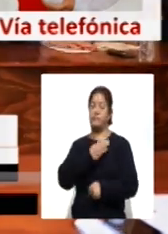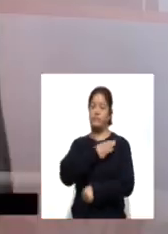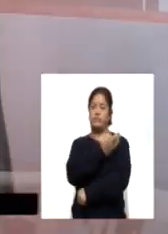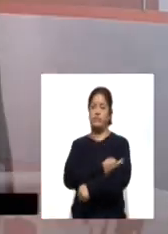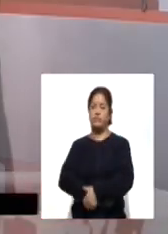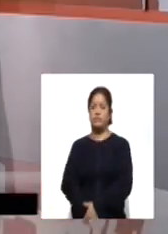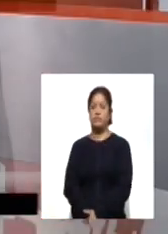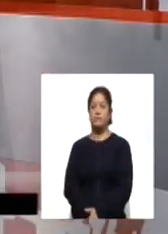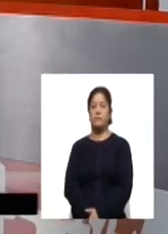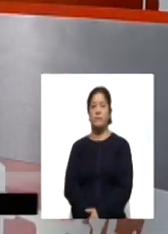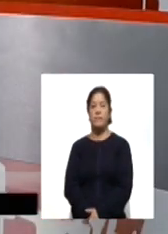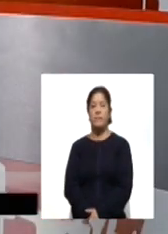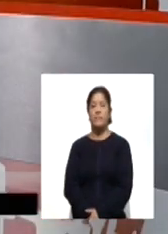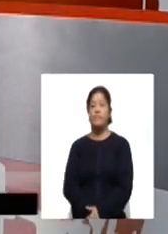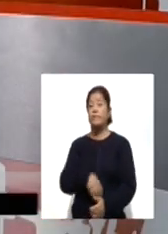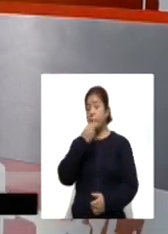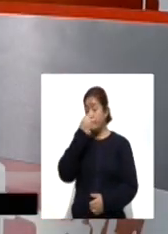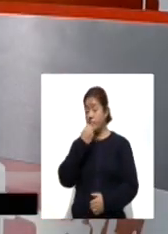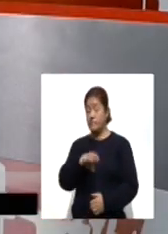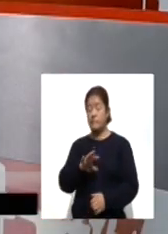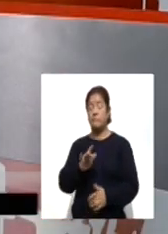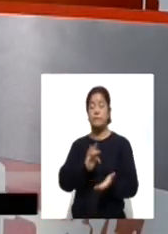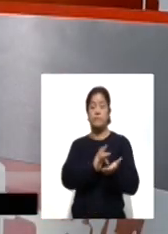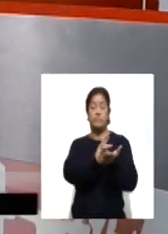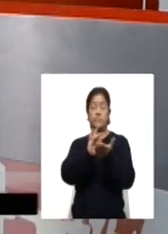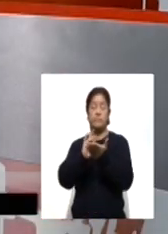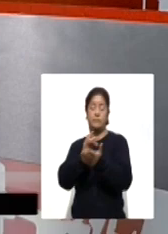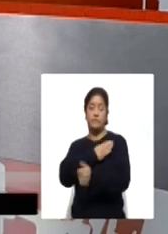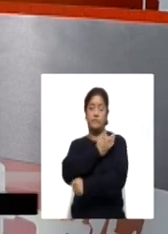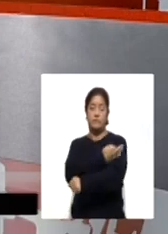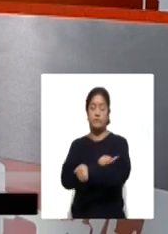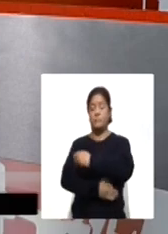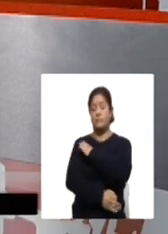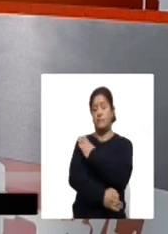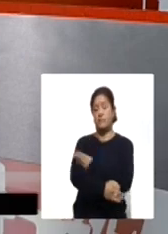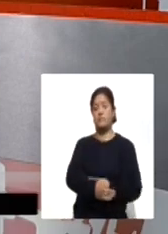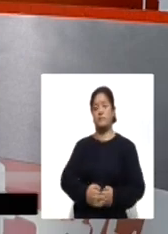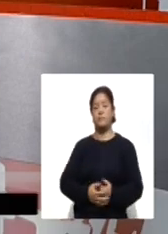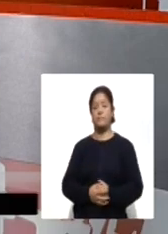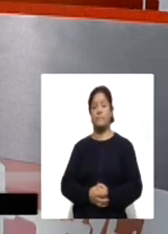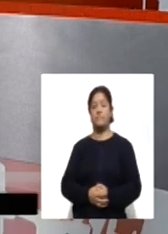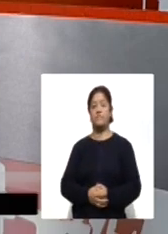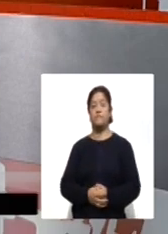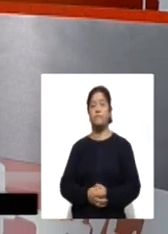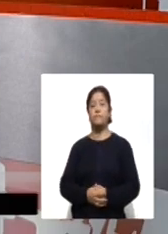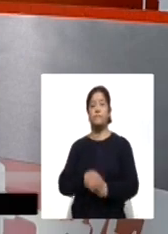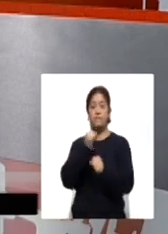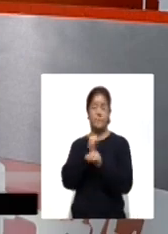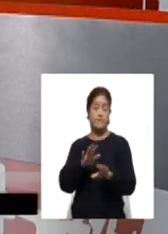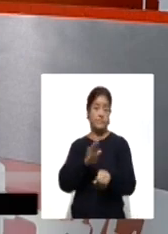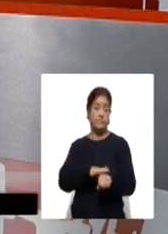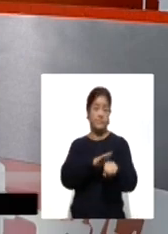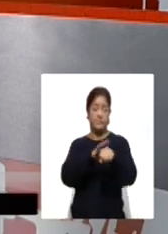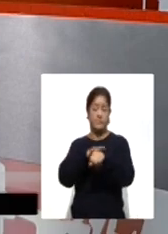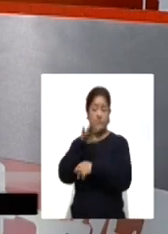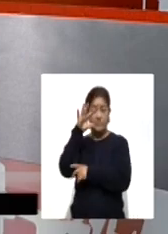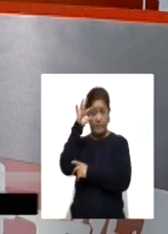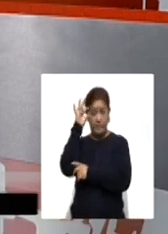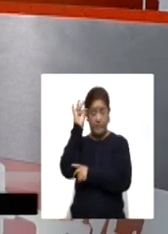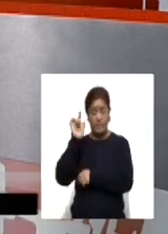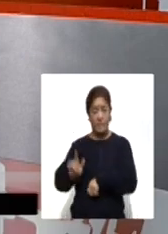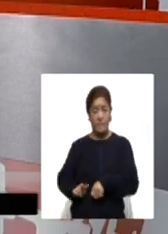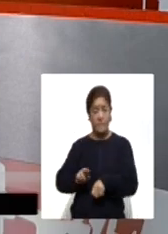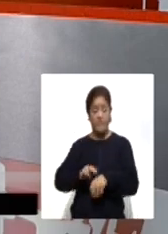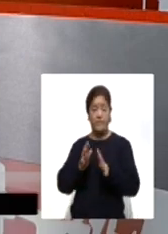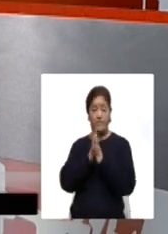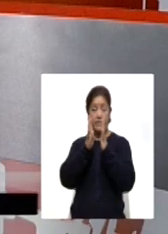Excelente, muchísimas gracias, Adán. Muy buenas tardes. Buenas tardes. En más información, el gobernador Marco Mena participó en